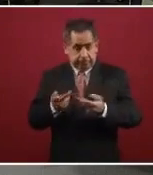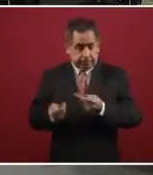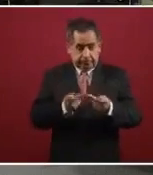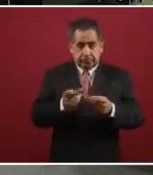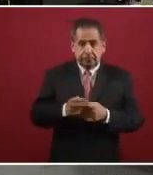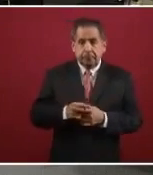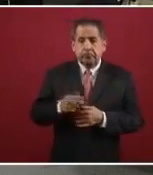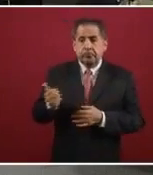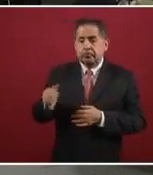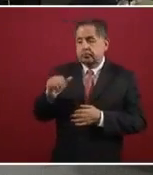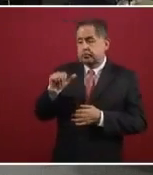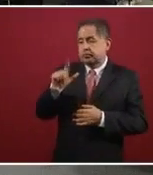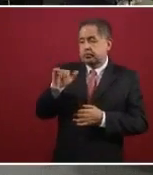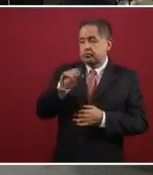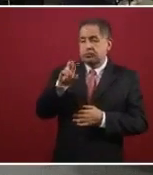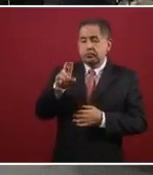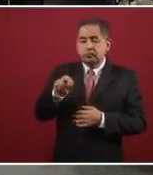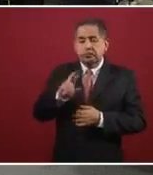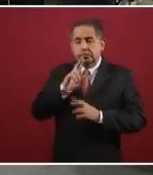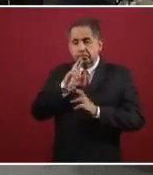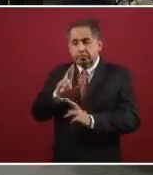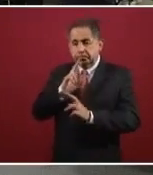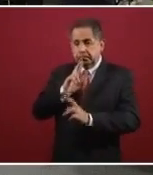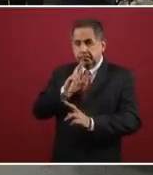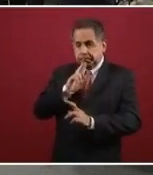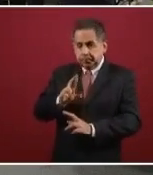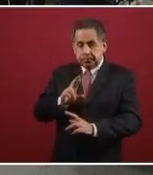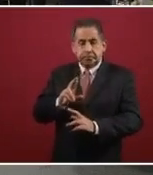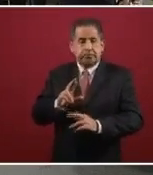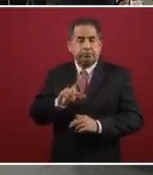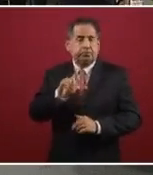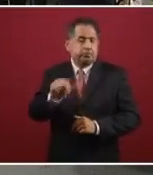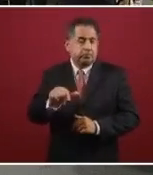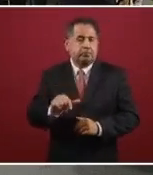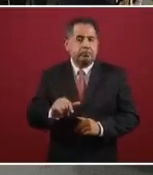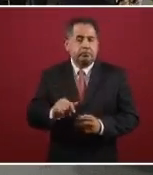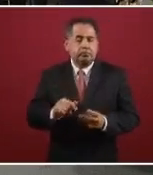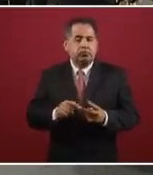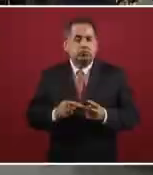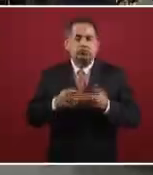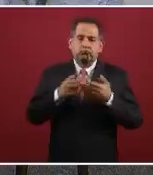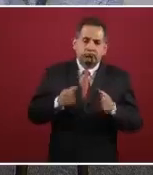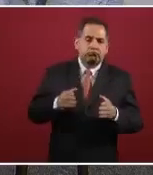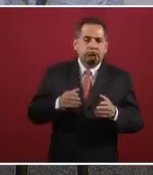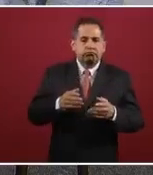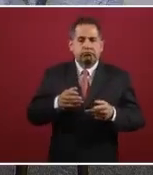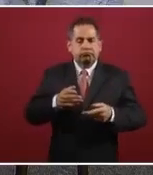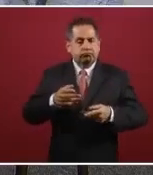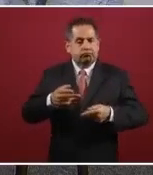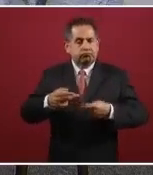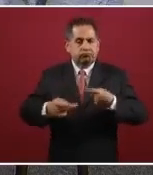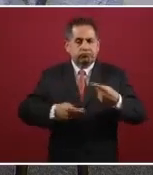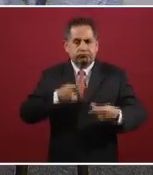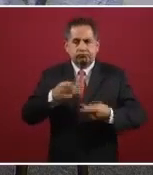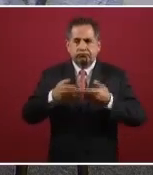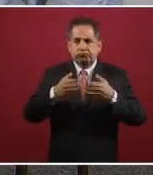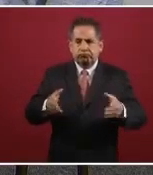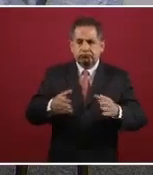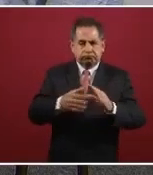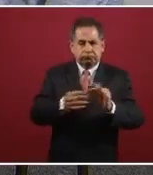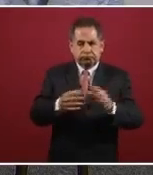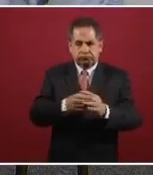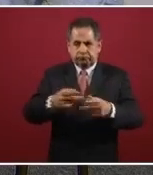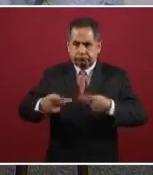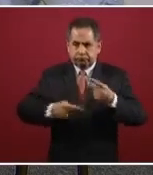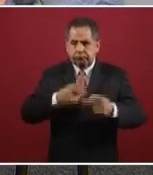que Alejandro responda preguntas y luego abrimos lo de la sesión